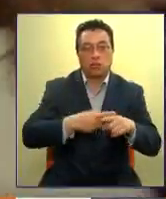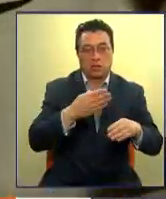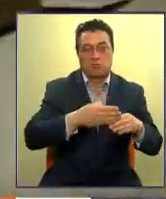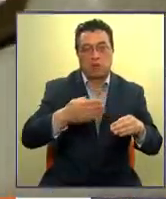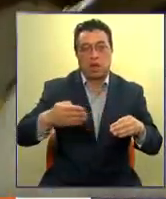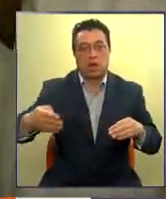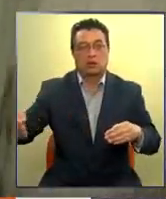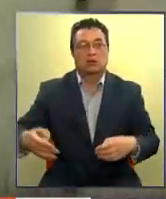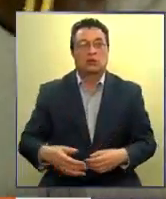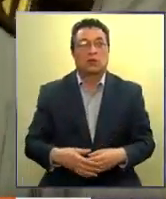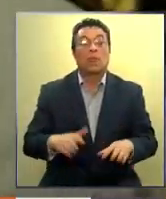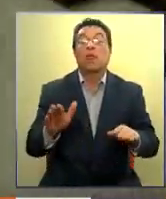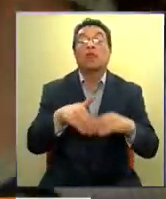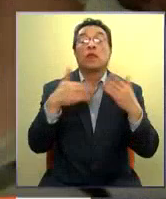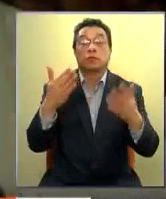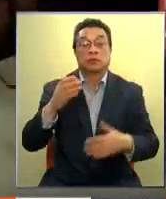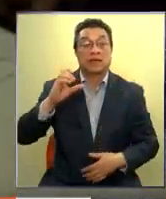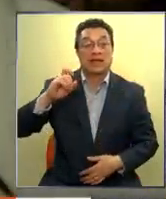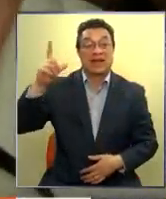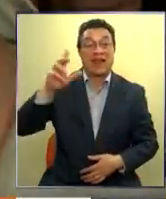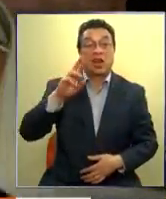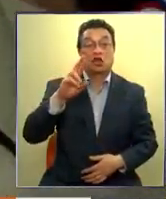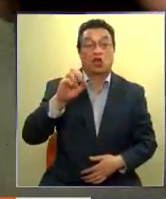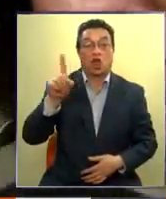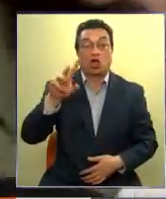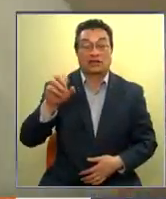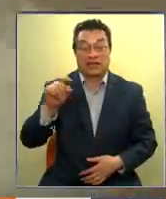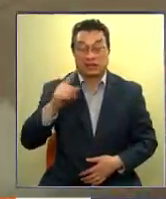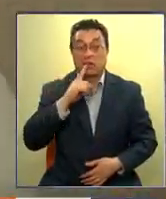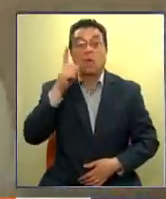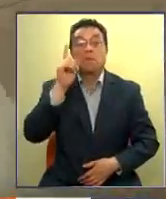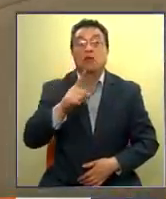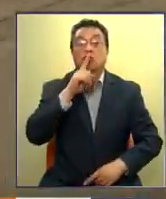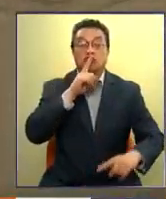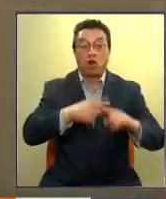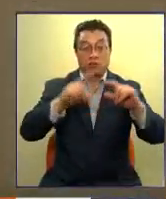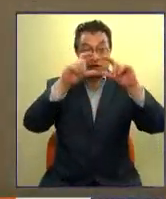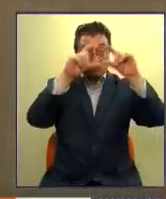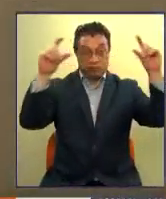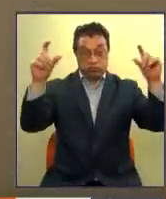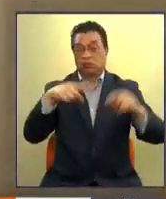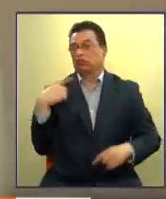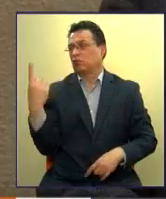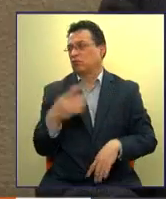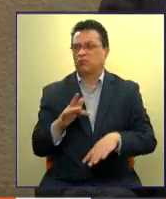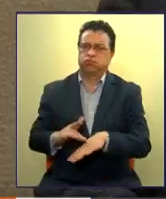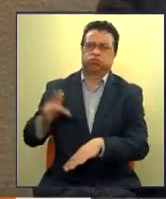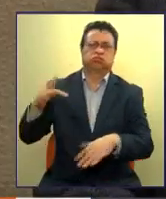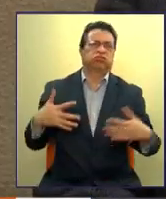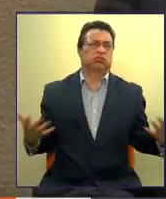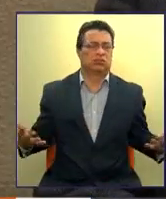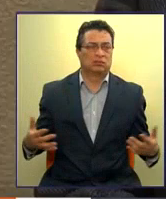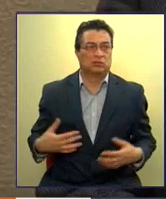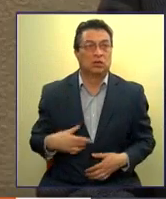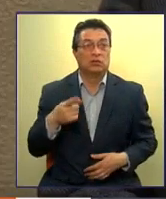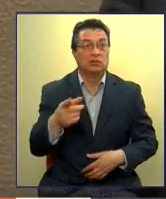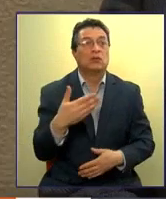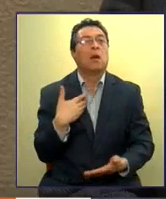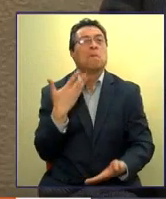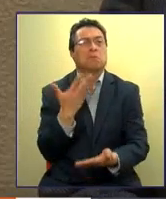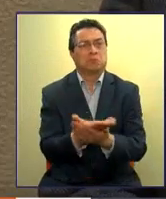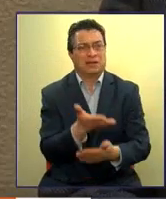la decisión del general rosas de bautizar la academia con el nombre de estanque generó inmediata polémica a exigirle